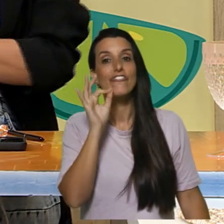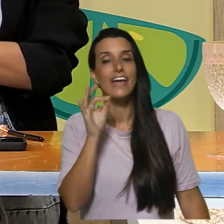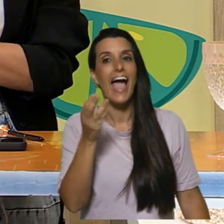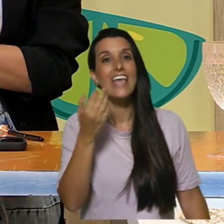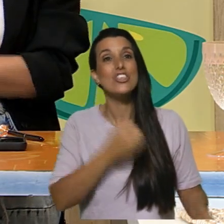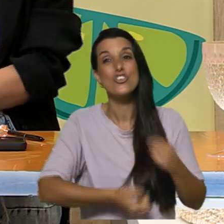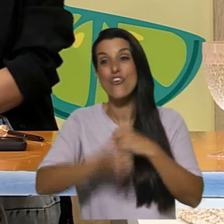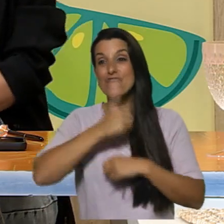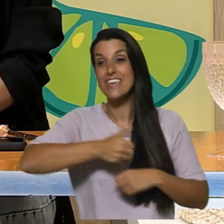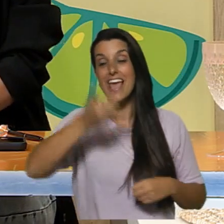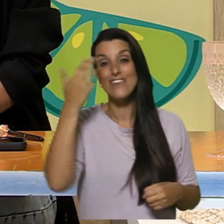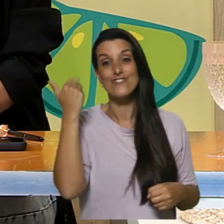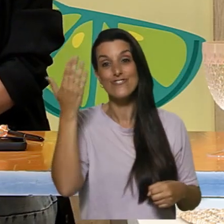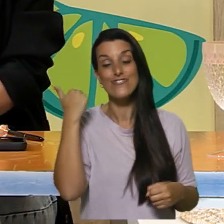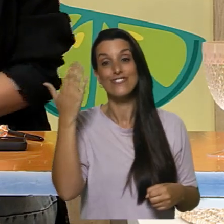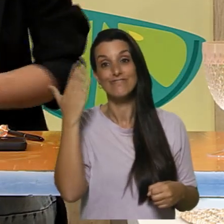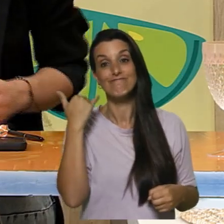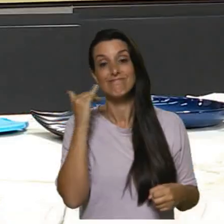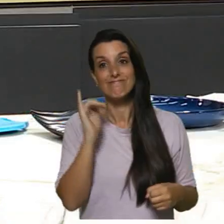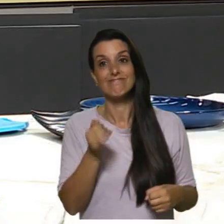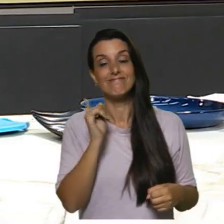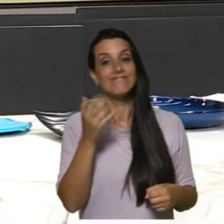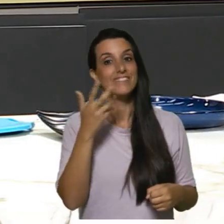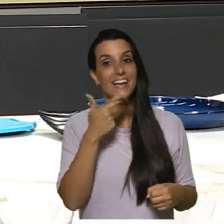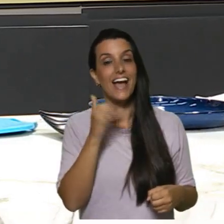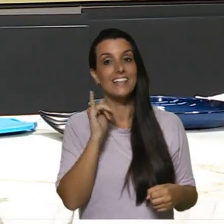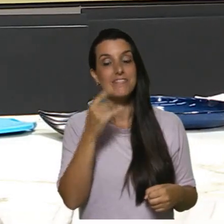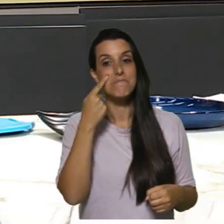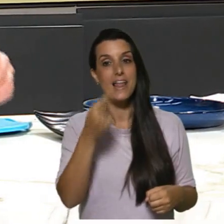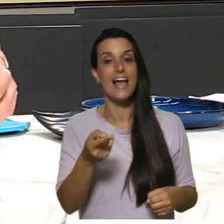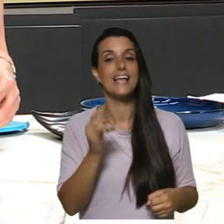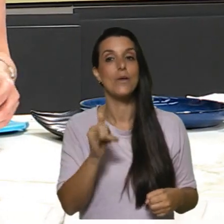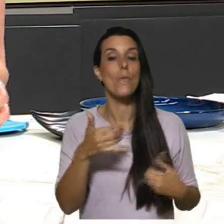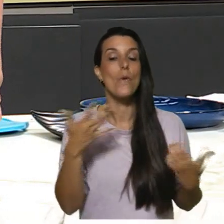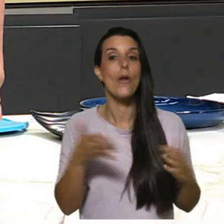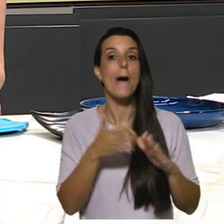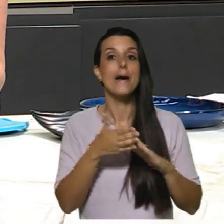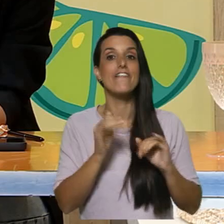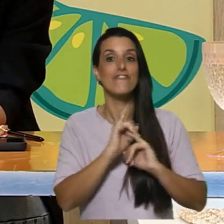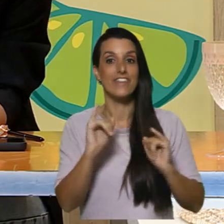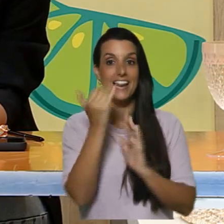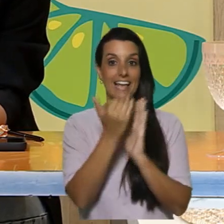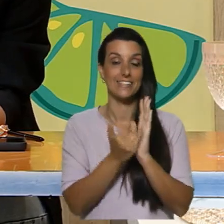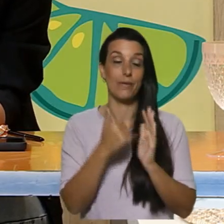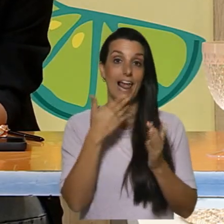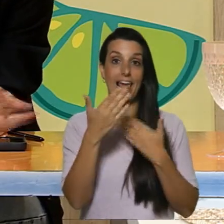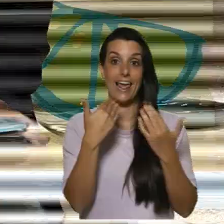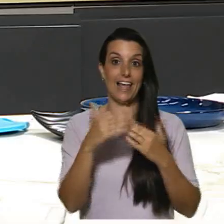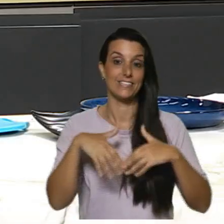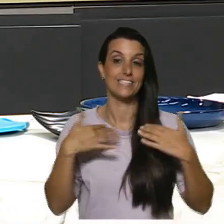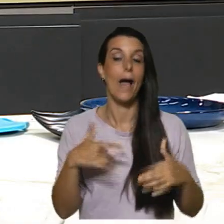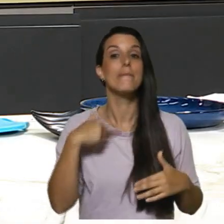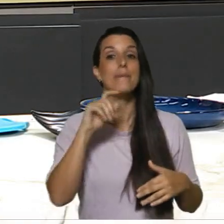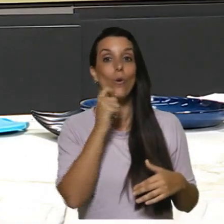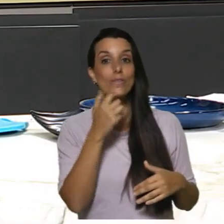hace años. Ay, qué lindo los eso. Vintage. Me encanta, míralo, Lorenzo. Qué lindo. Bueno, vamos a estar terminando la receta porque no la chachara, pobre Paula. Sí, a mí sabes que